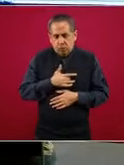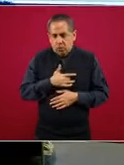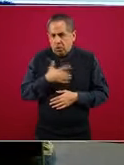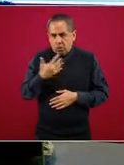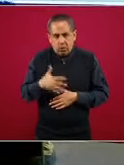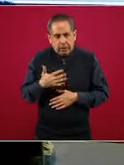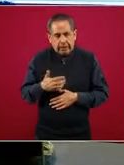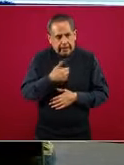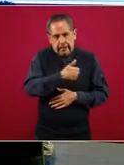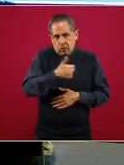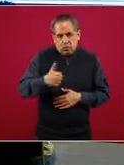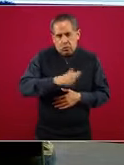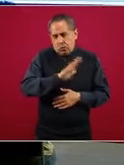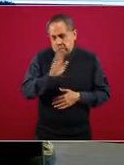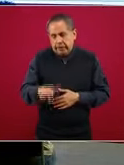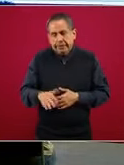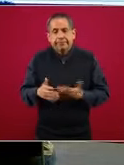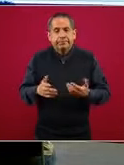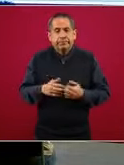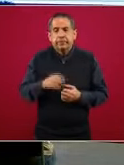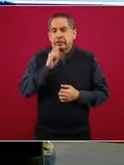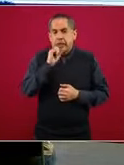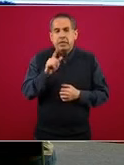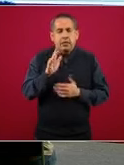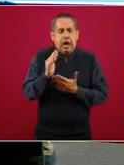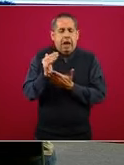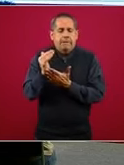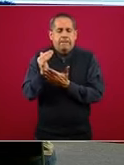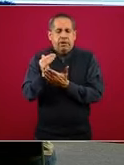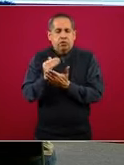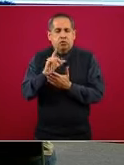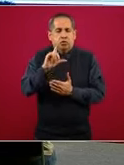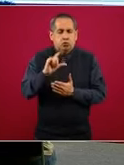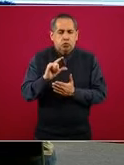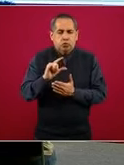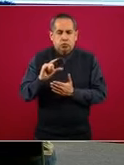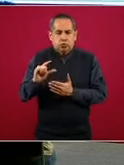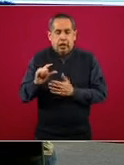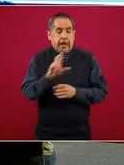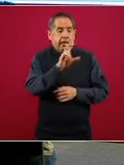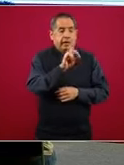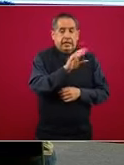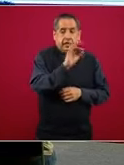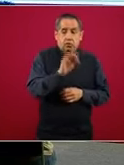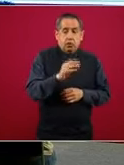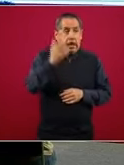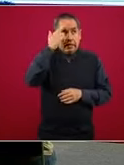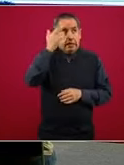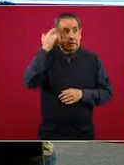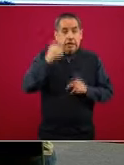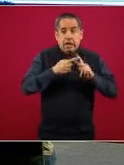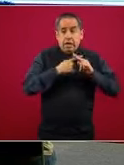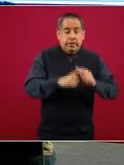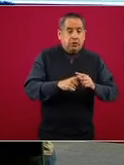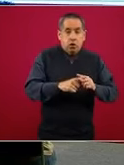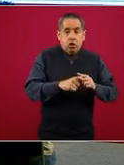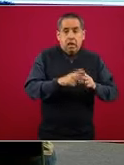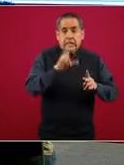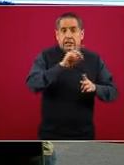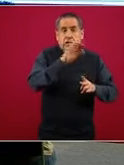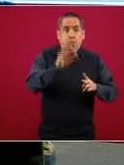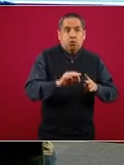todas y cada una de ellas, tenemos también una reducción sostenida, desde 30% cuando estábamos al inicio de la